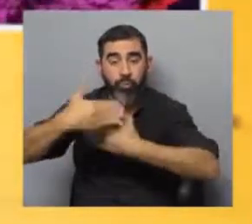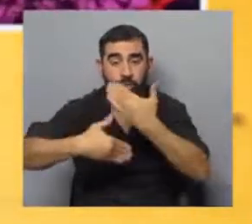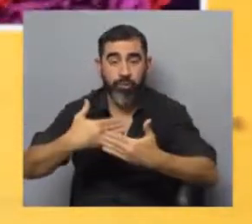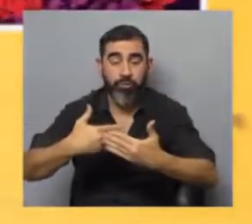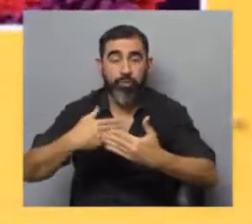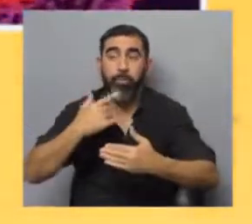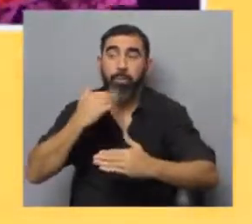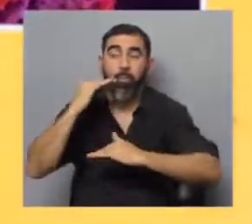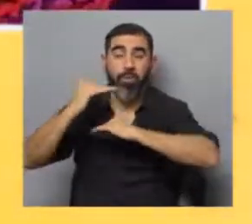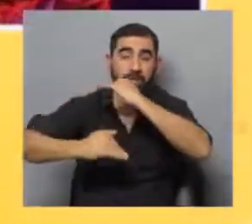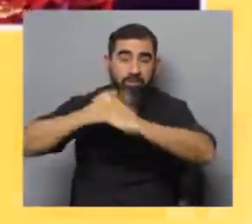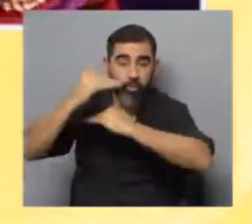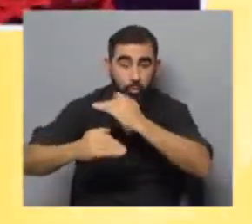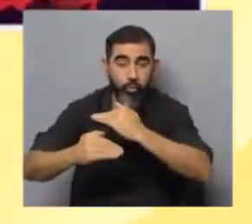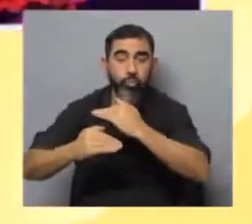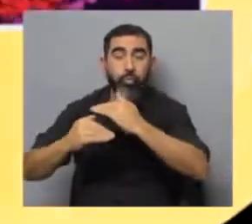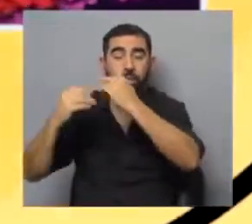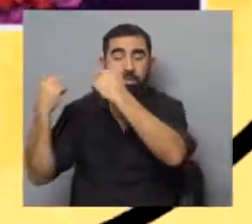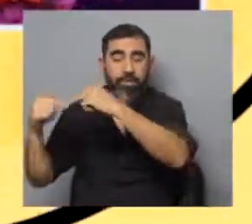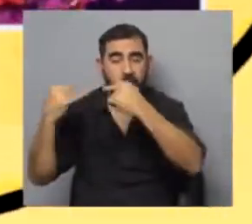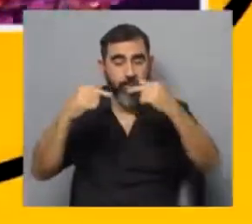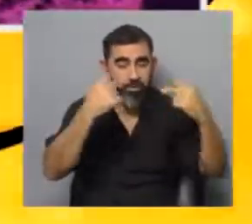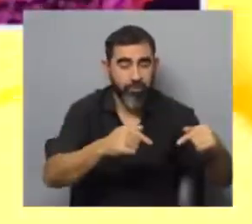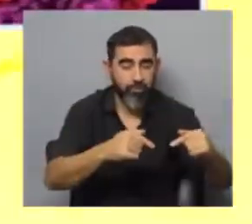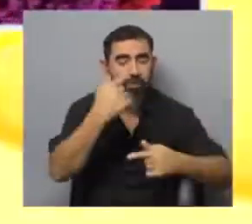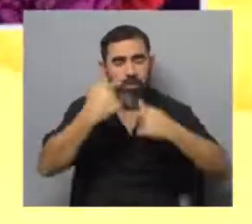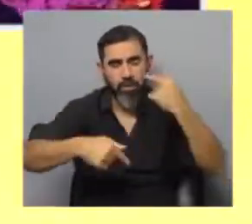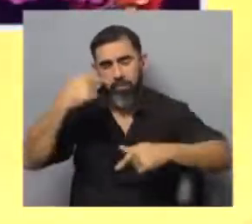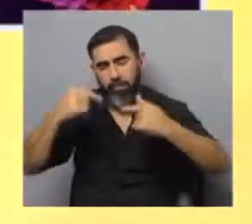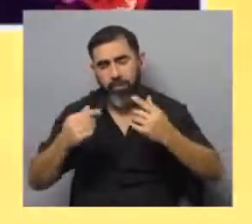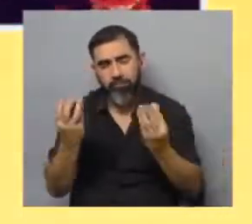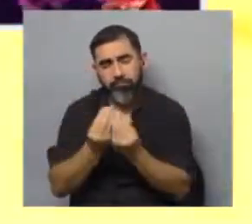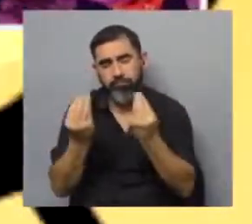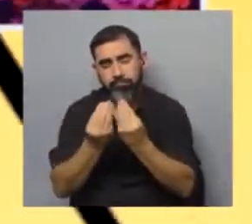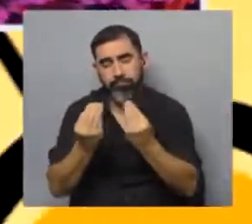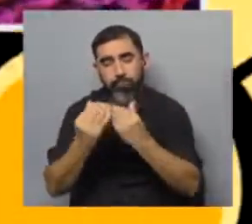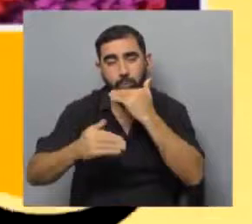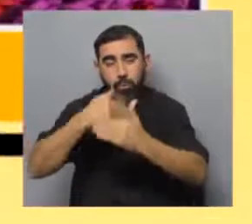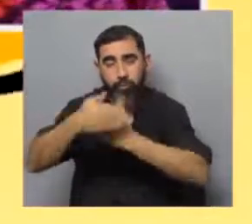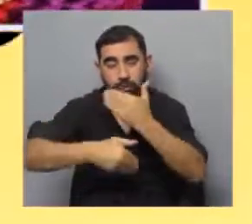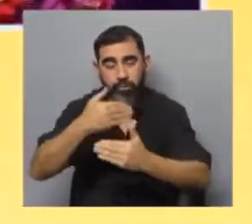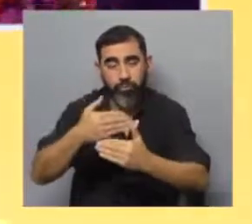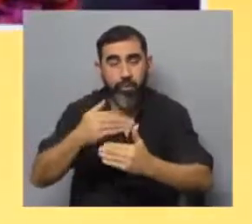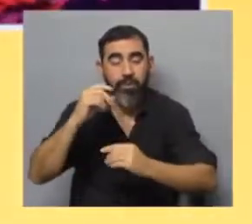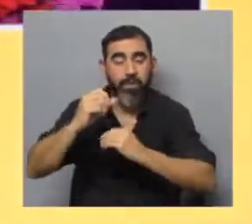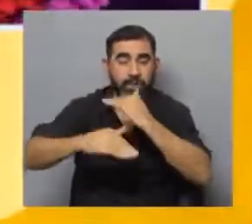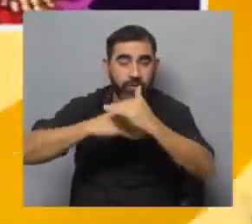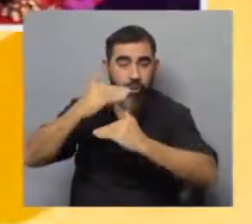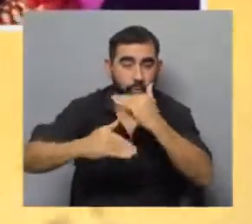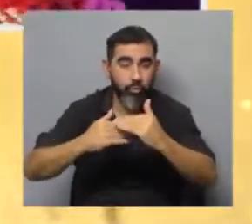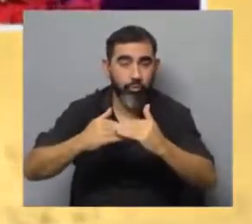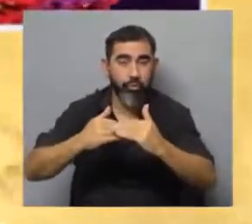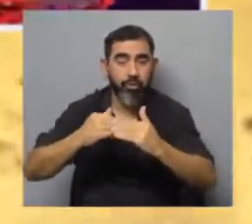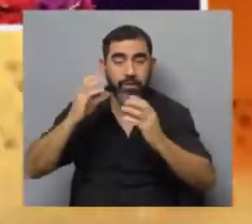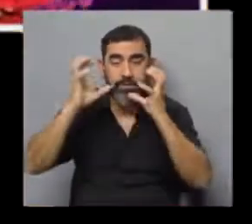con el desarrollo, con la diferenciación, con un montón de, yo qué sé, desde el desarrollo, no sé,